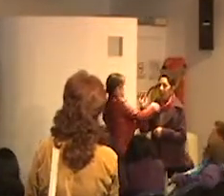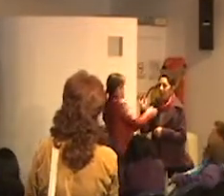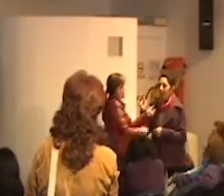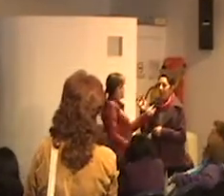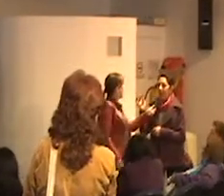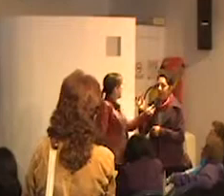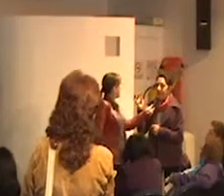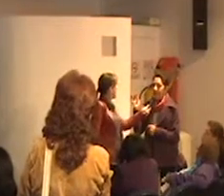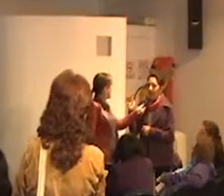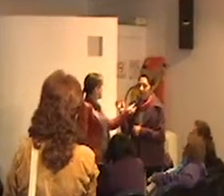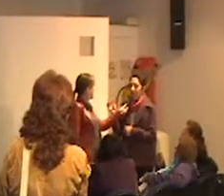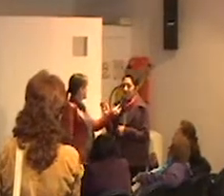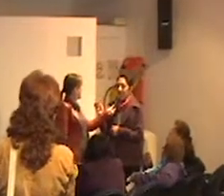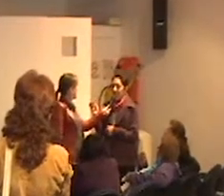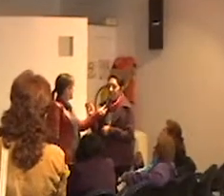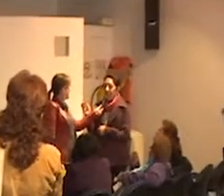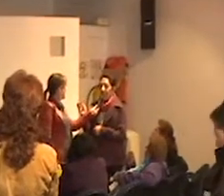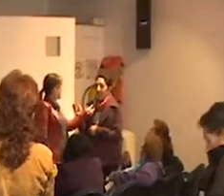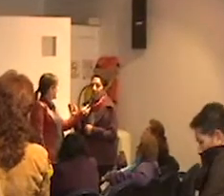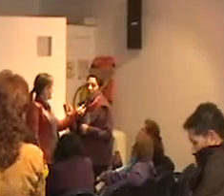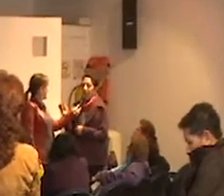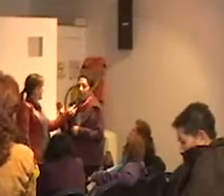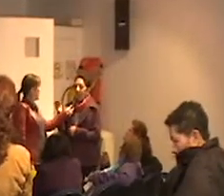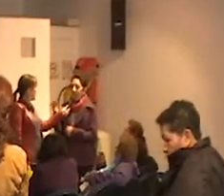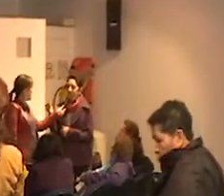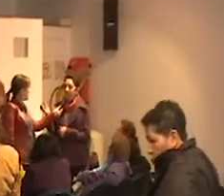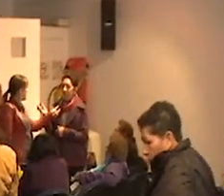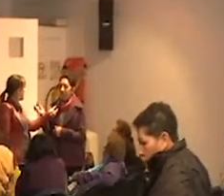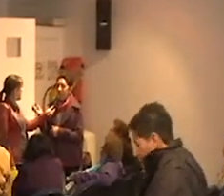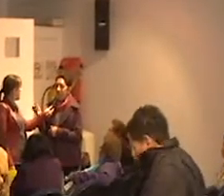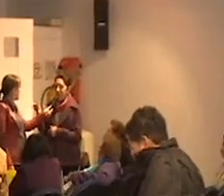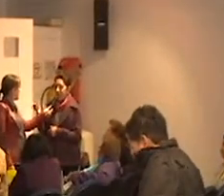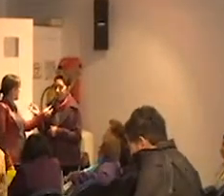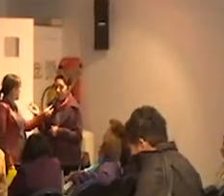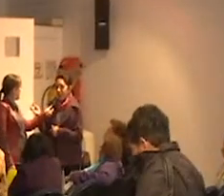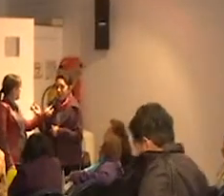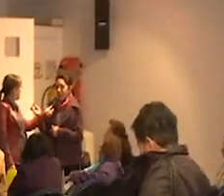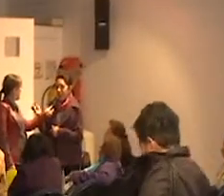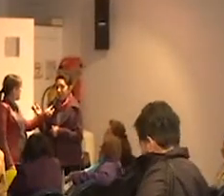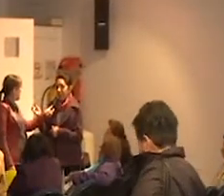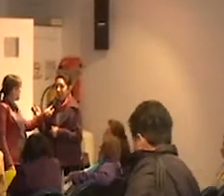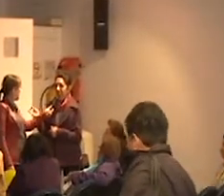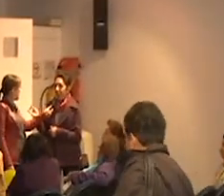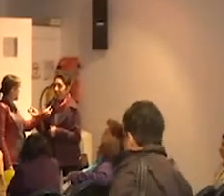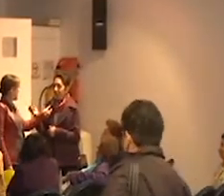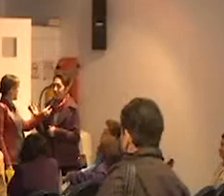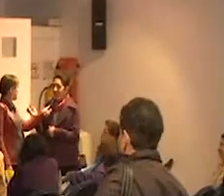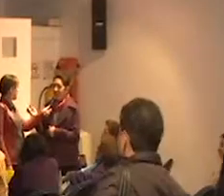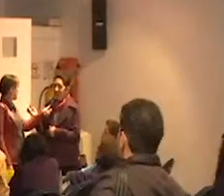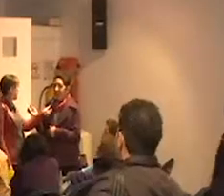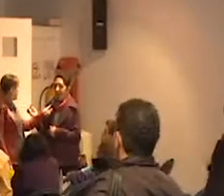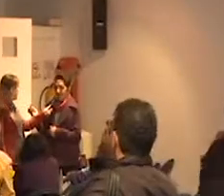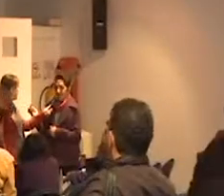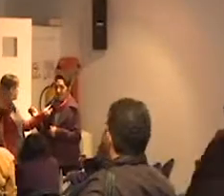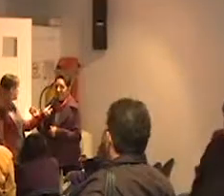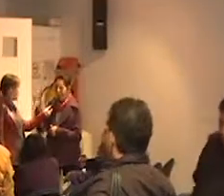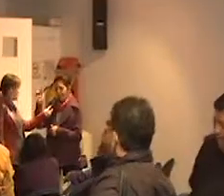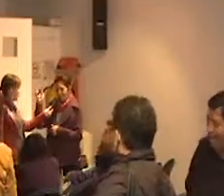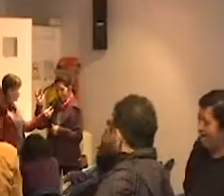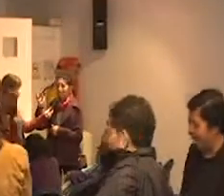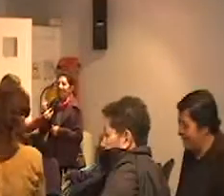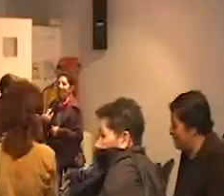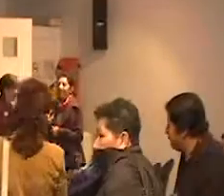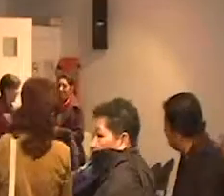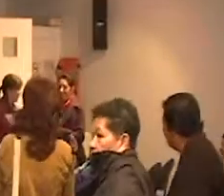Yo me como este chocolate por haber participado en este seminario, haber conocido otras situaciones de la